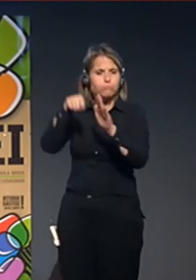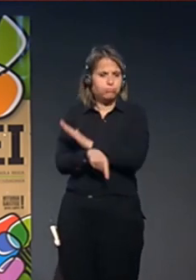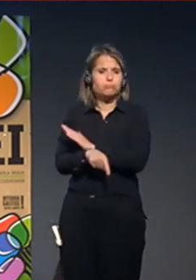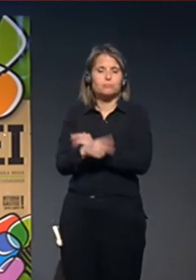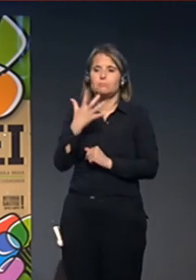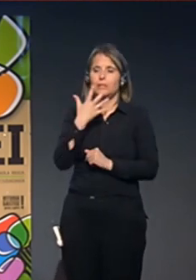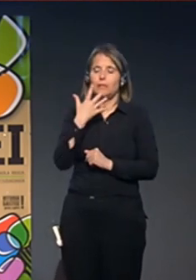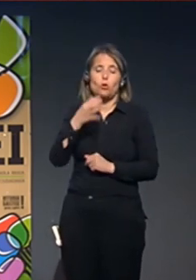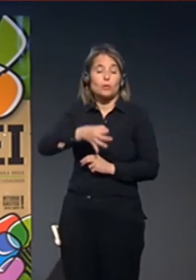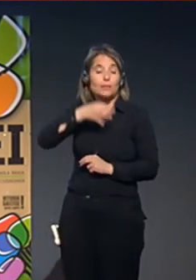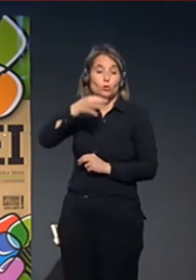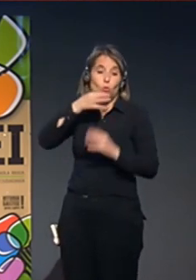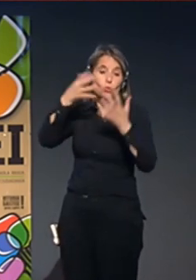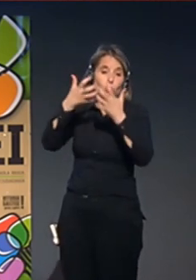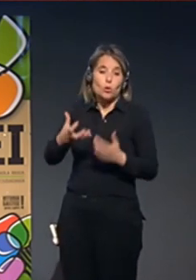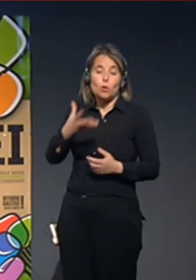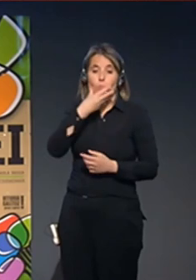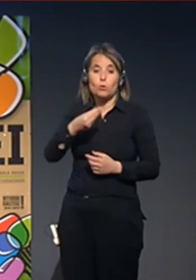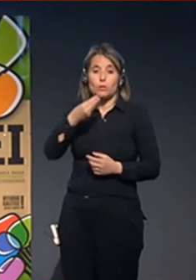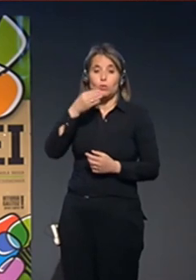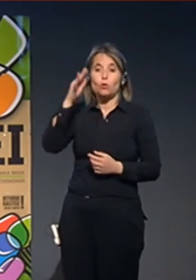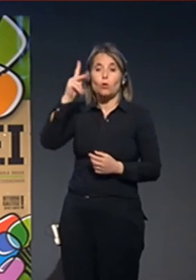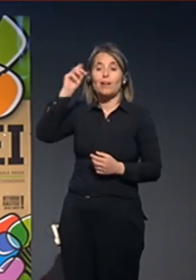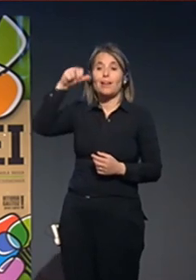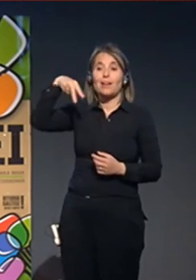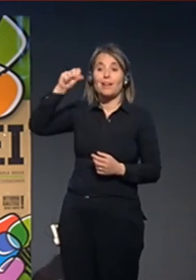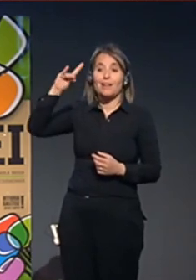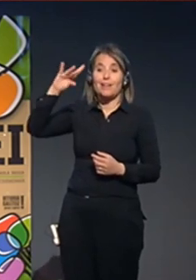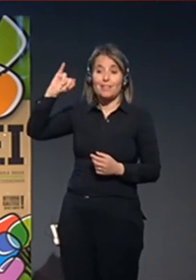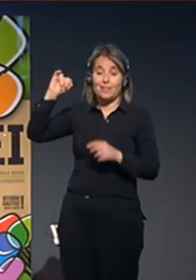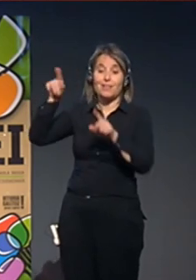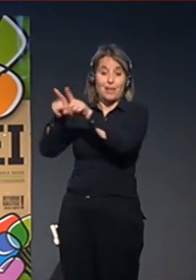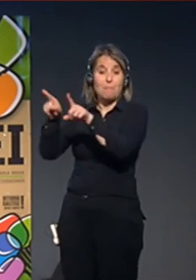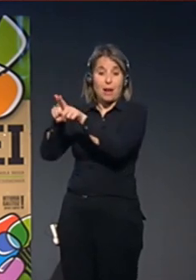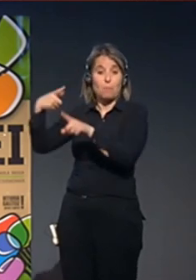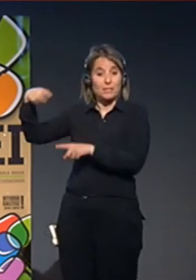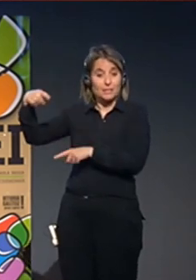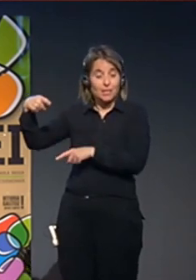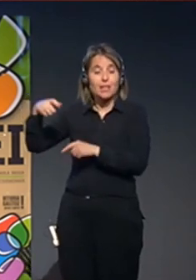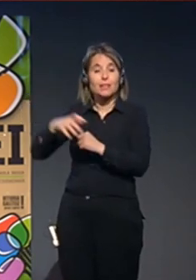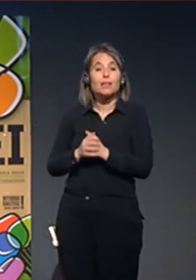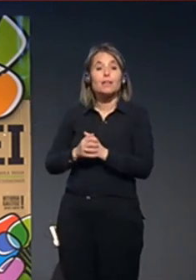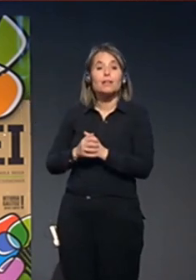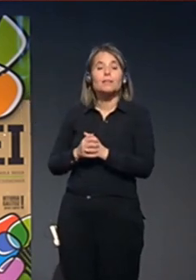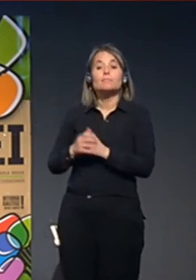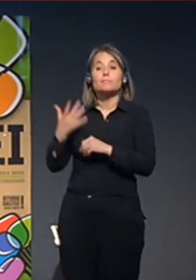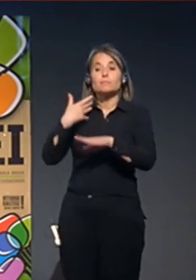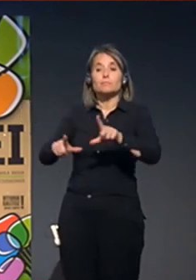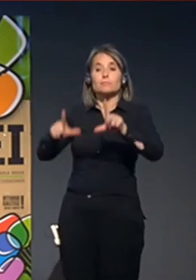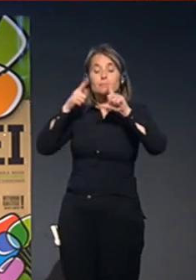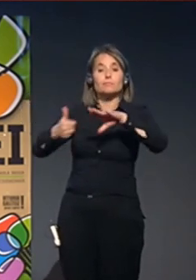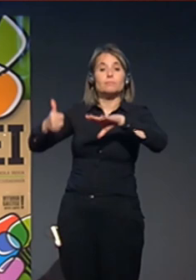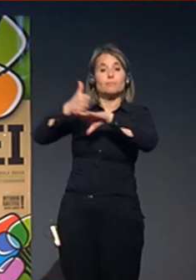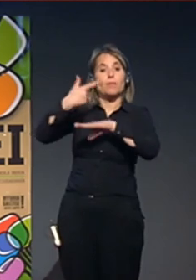incluso de un discurso muy bonito de Robert Kennedy el hermano del presidente John F Kennedy eh cuando él era candidato a